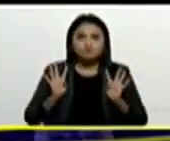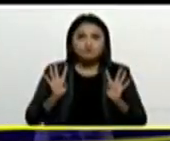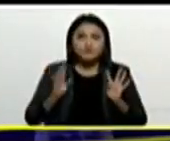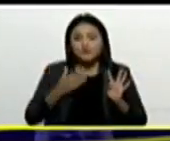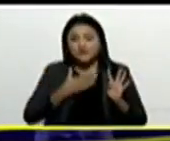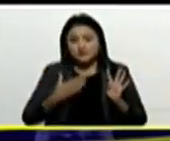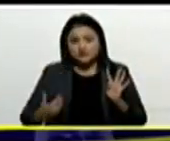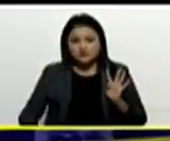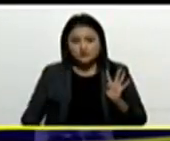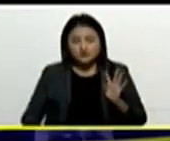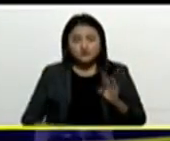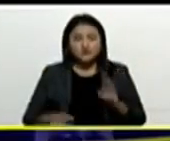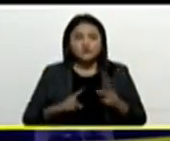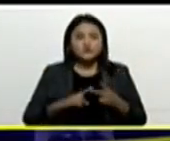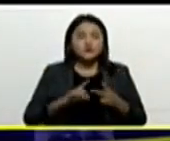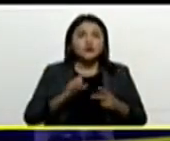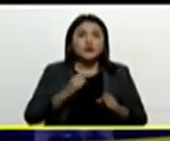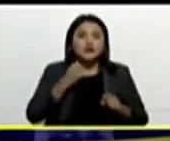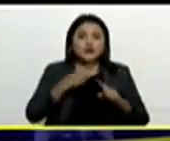expresidentes,